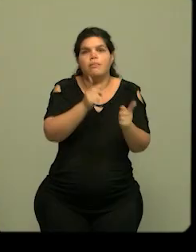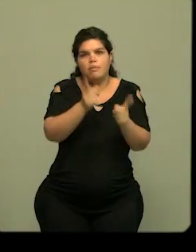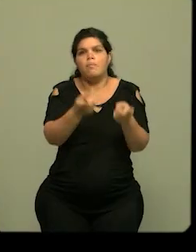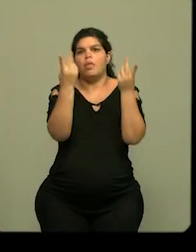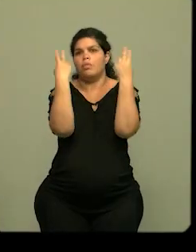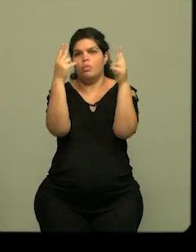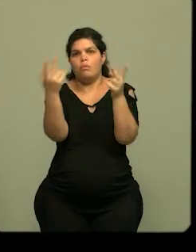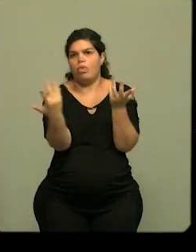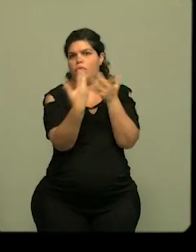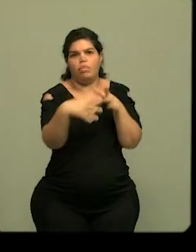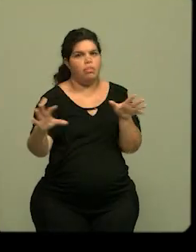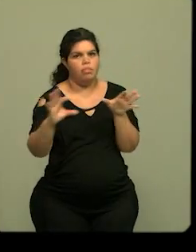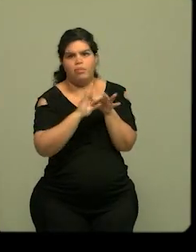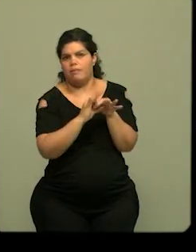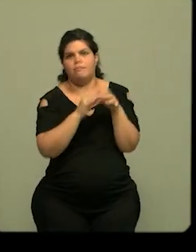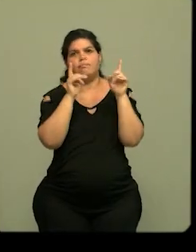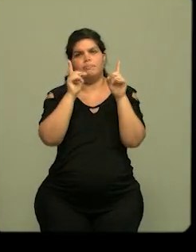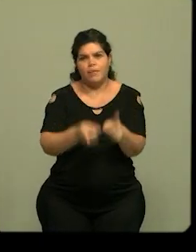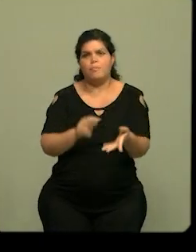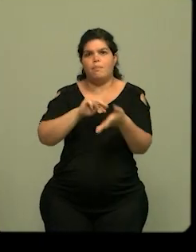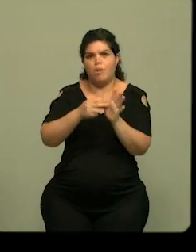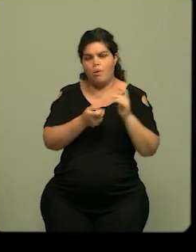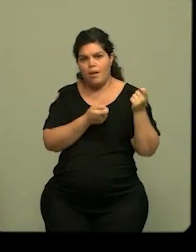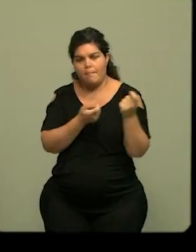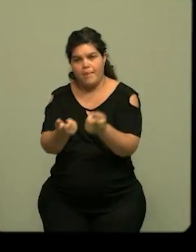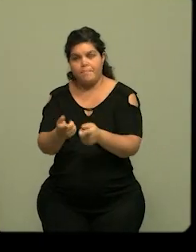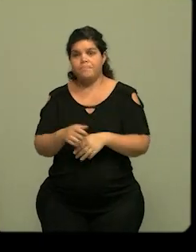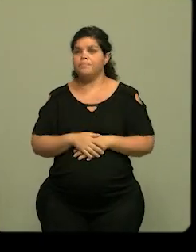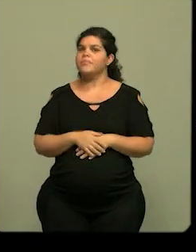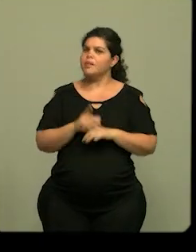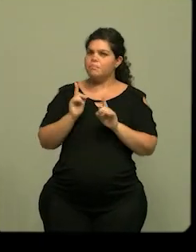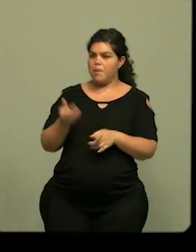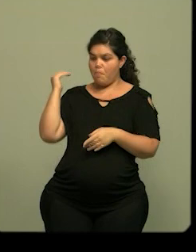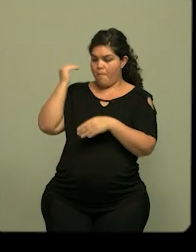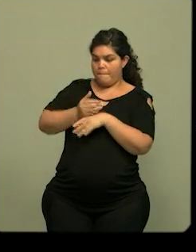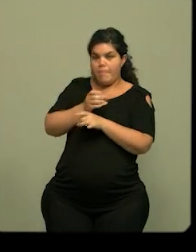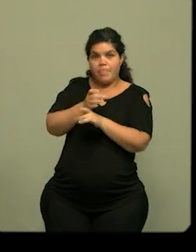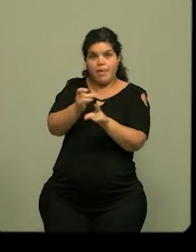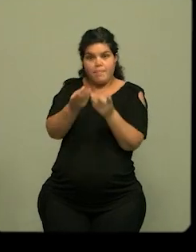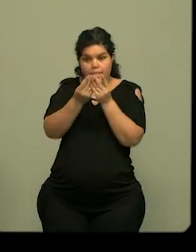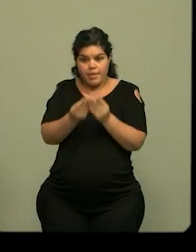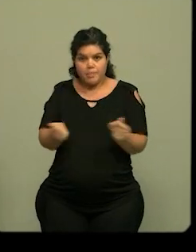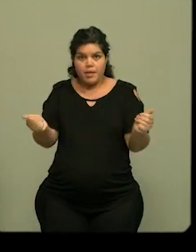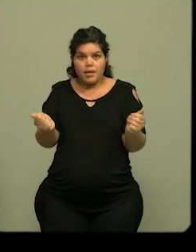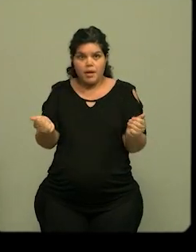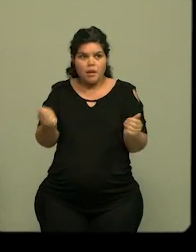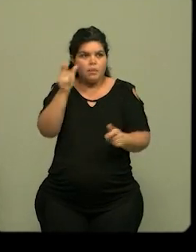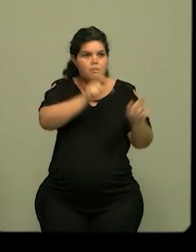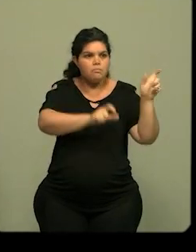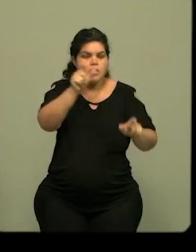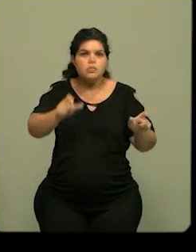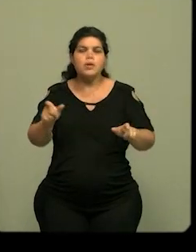es, si bien la gente tenía la necesidad de viajar después de la pandemia, la gente también valora mucho el